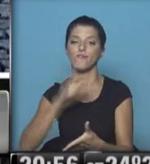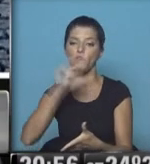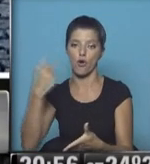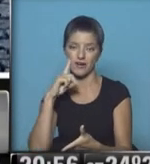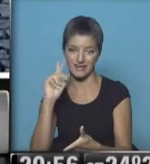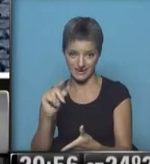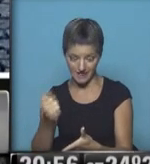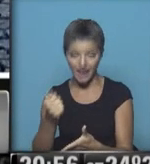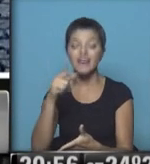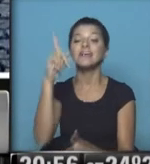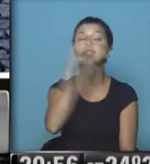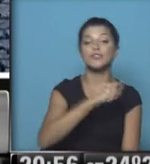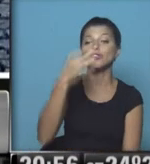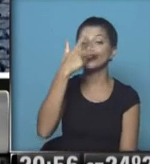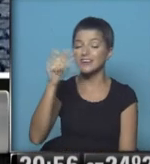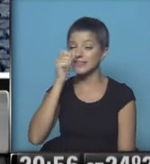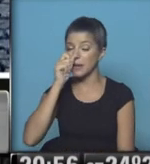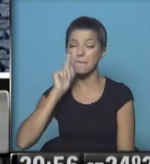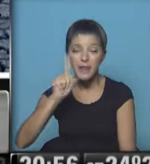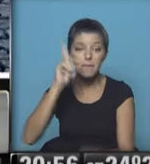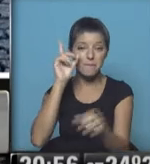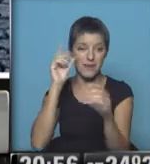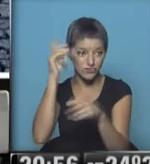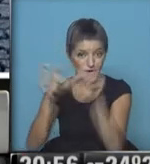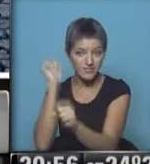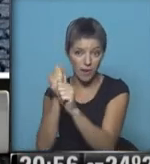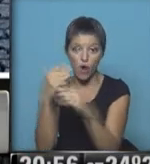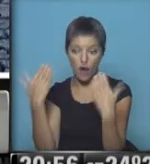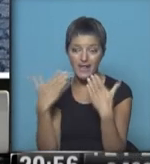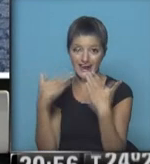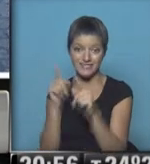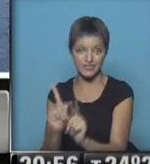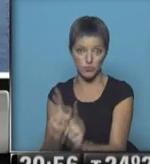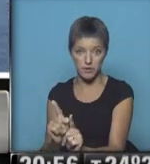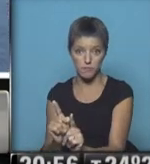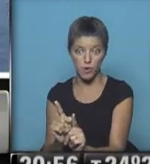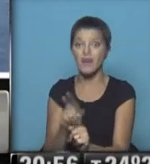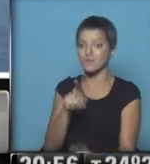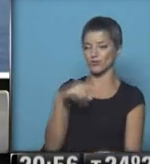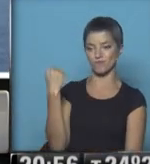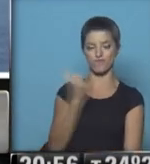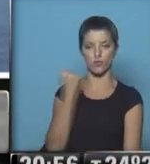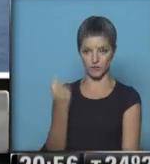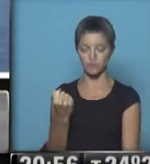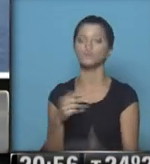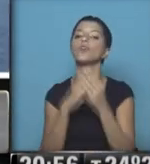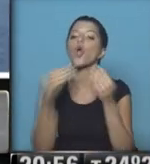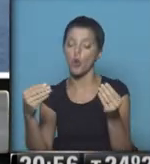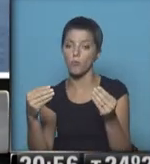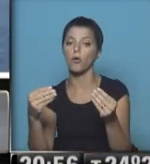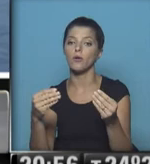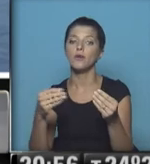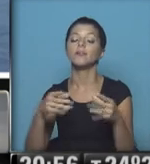130 mil personas fíjense qué importante es esto bueno la pregunta es como hacen en los campos de